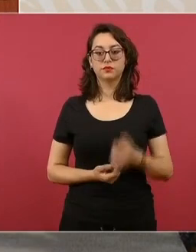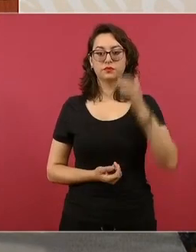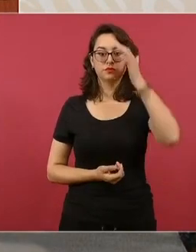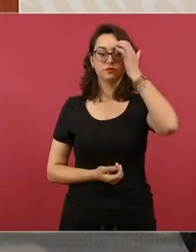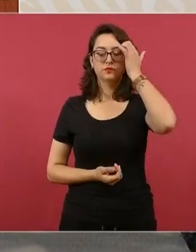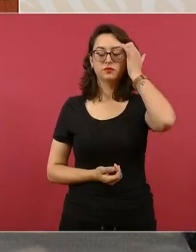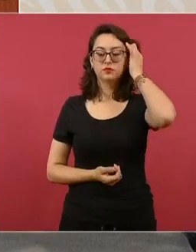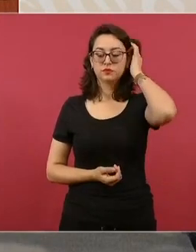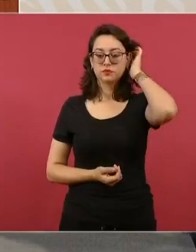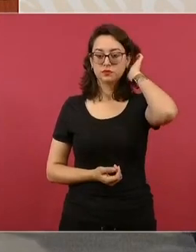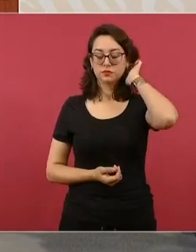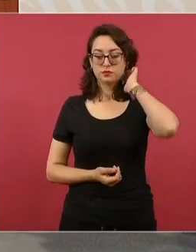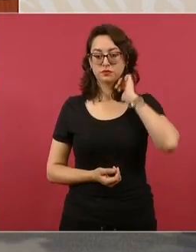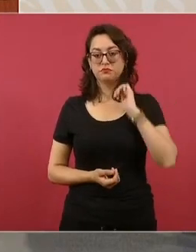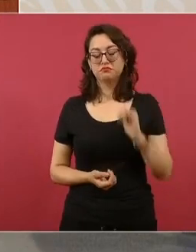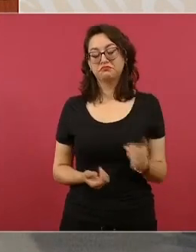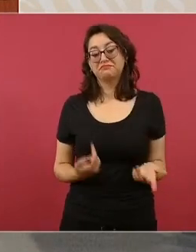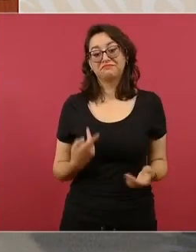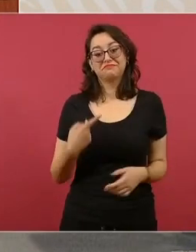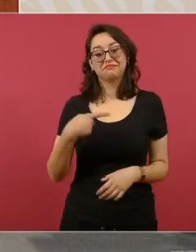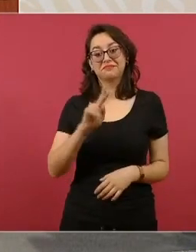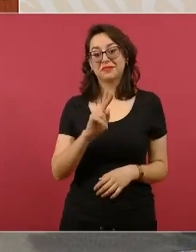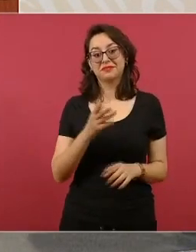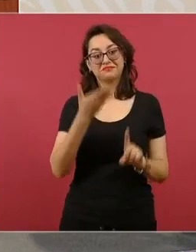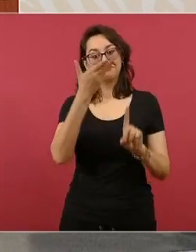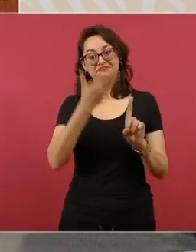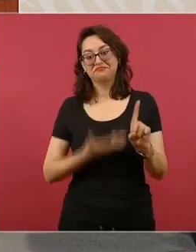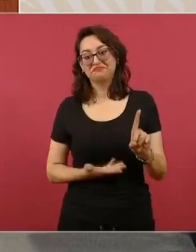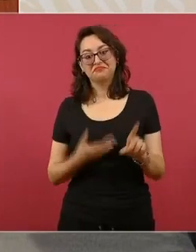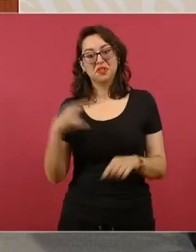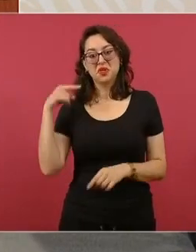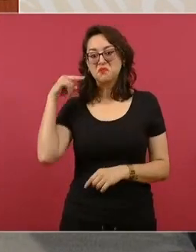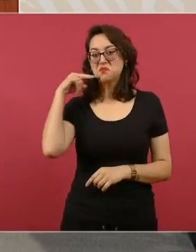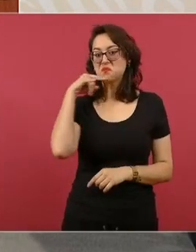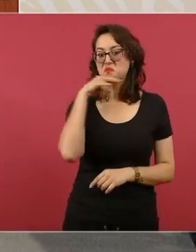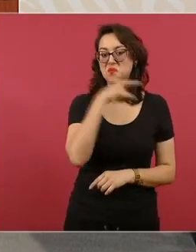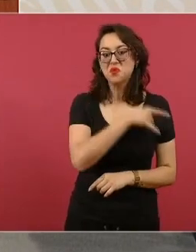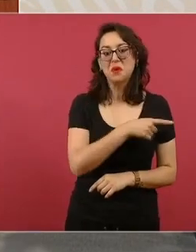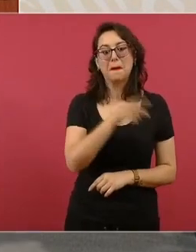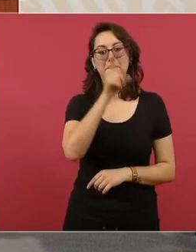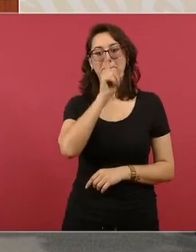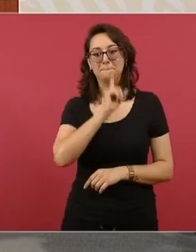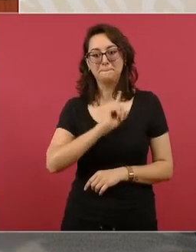Pero es muy hipócrita, o sea, y el problema es que